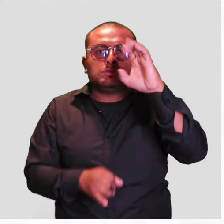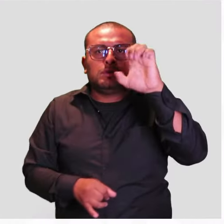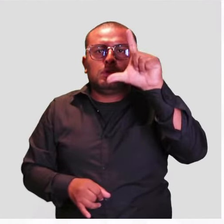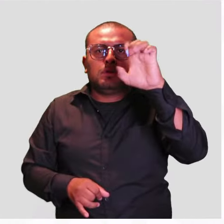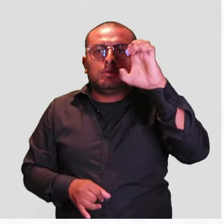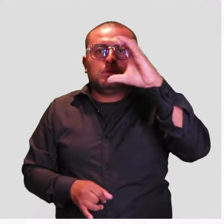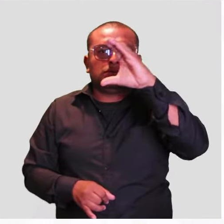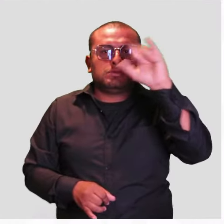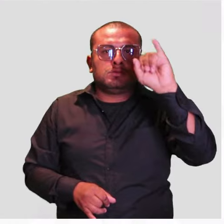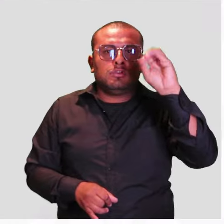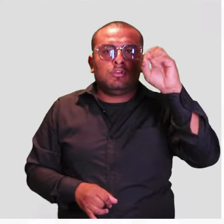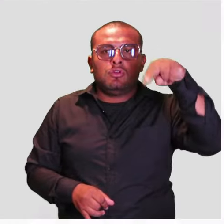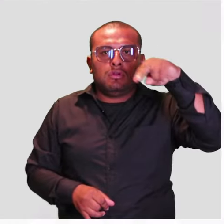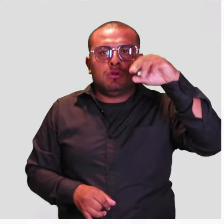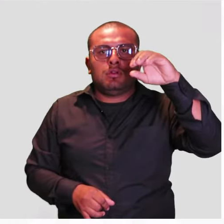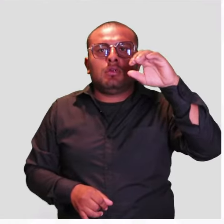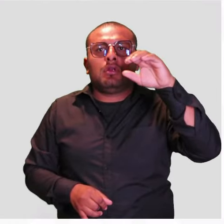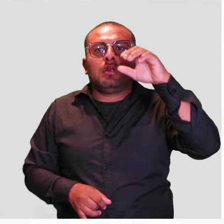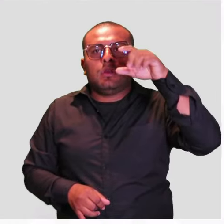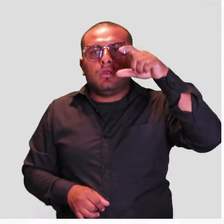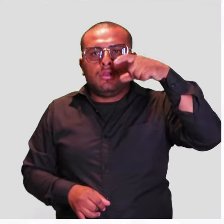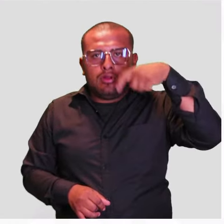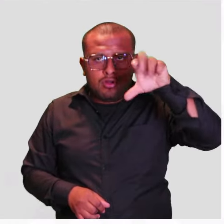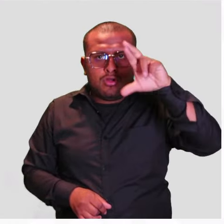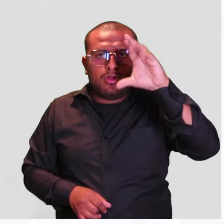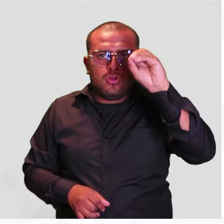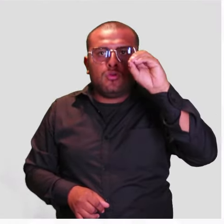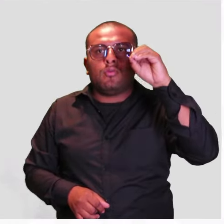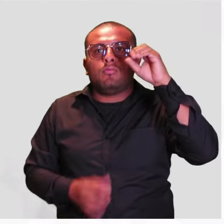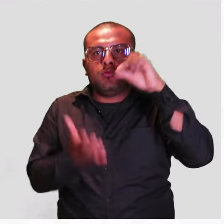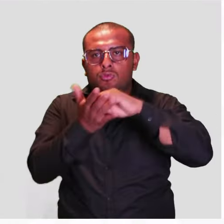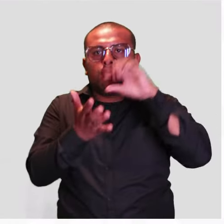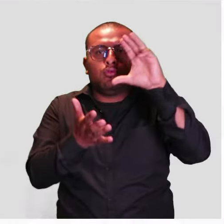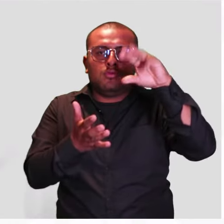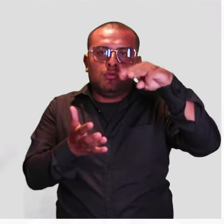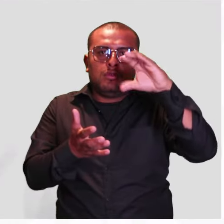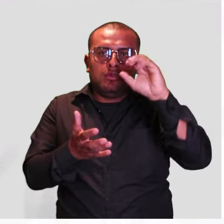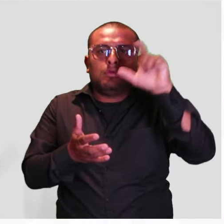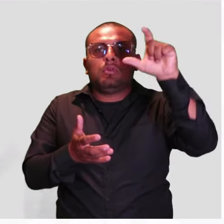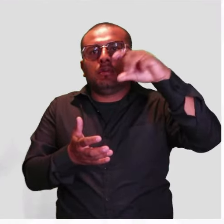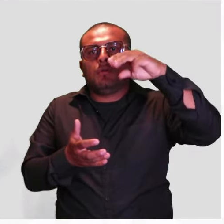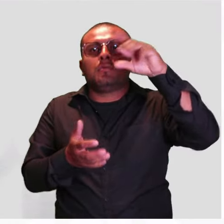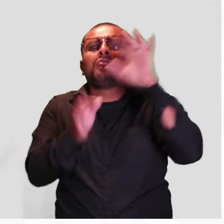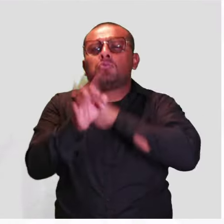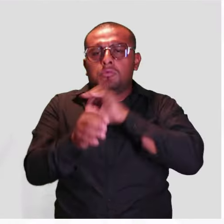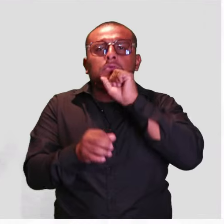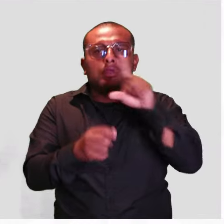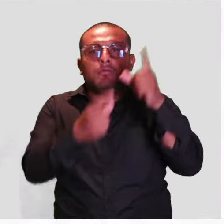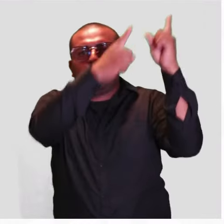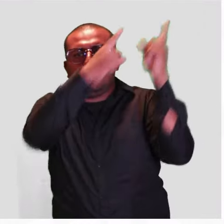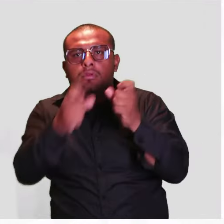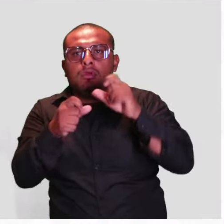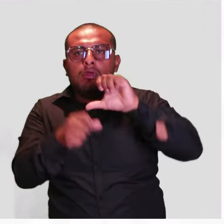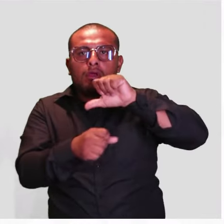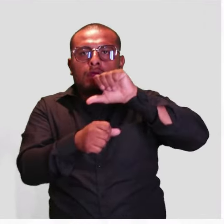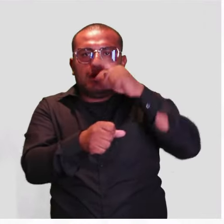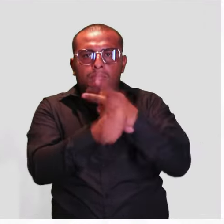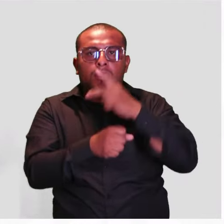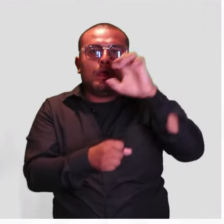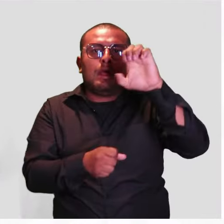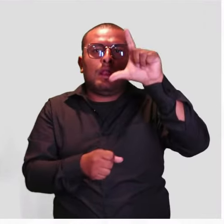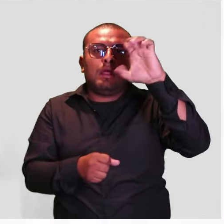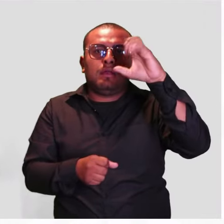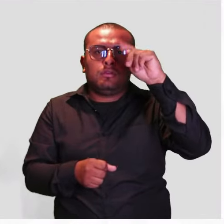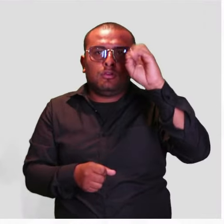eleccionescro.mx. Asimismo, les invitamos a que descarguen la aplicación Eleccionescro 2024, la cual es una aplicación sin costo